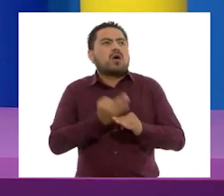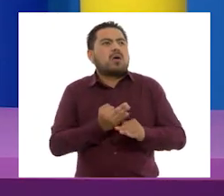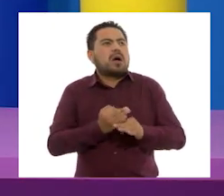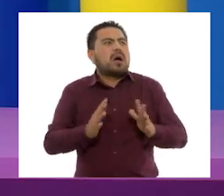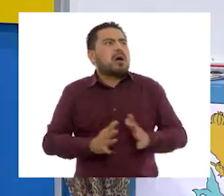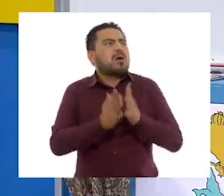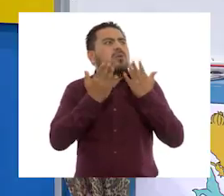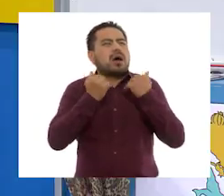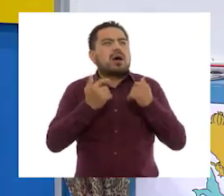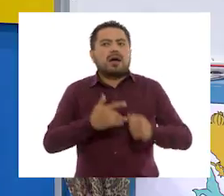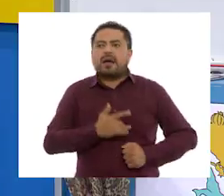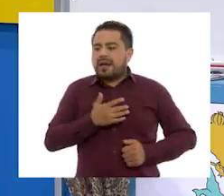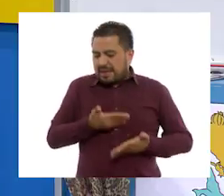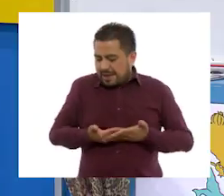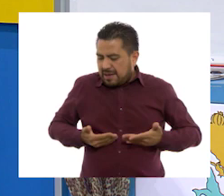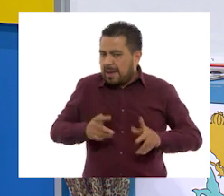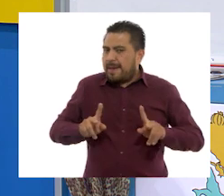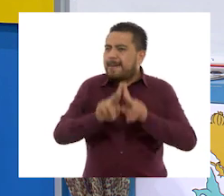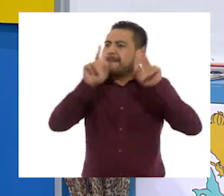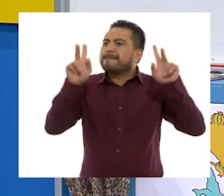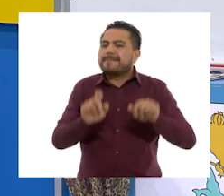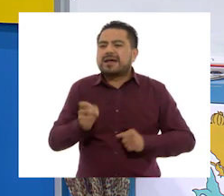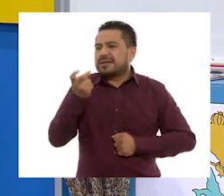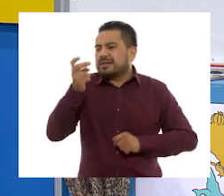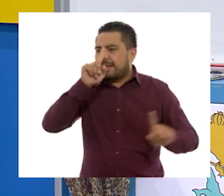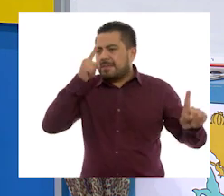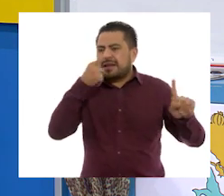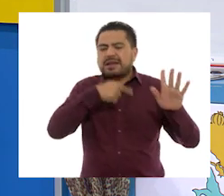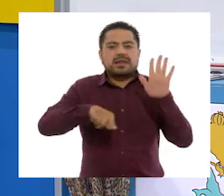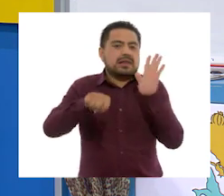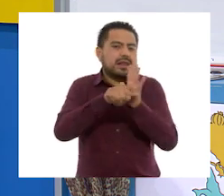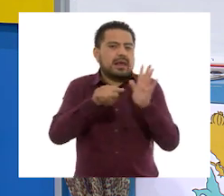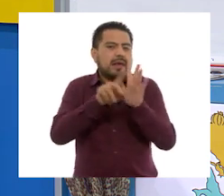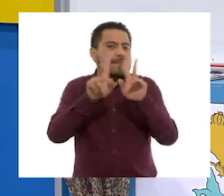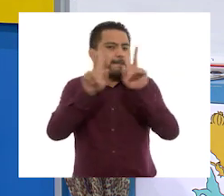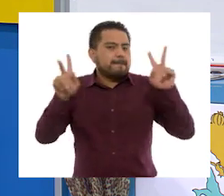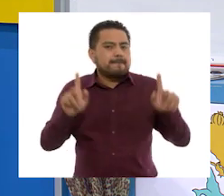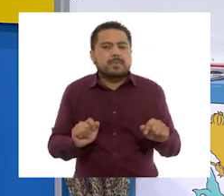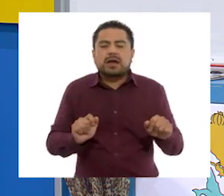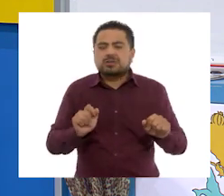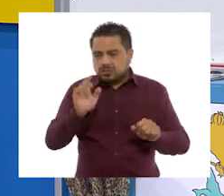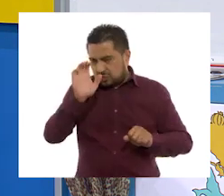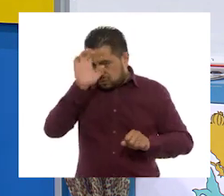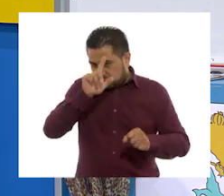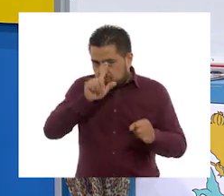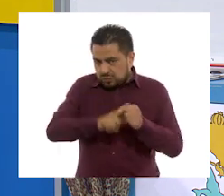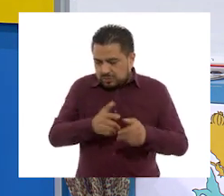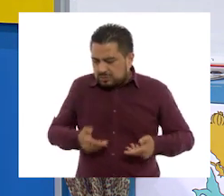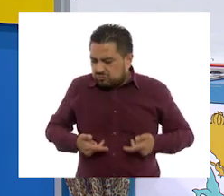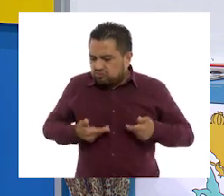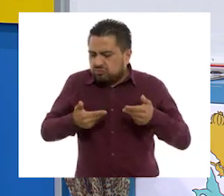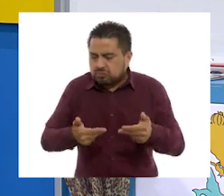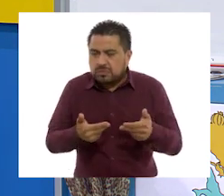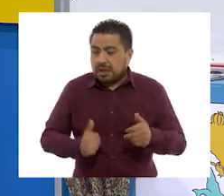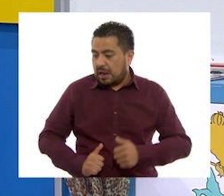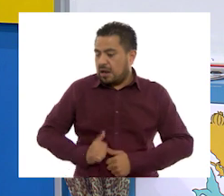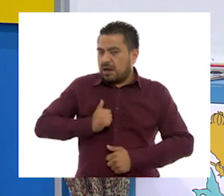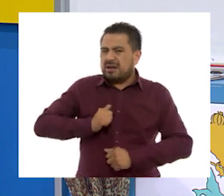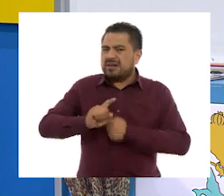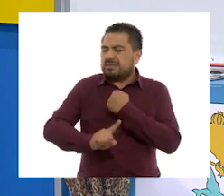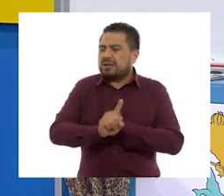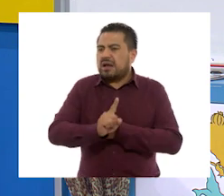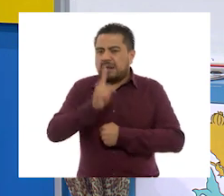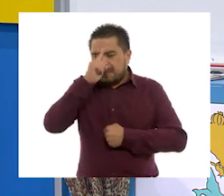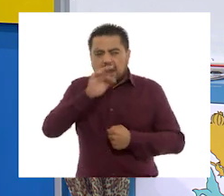paz. No, exactamente, Raulito. Esa es una visión negativa de la paz. Construir una cultura de paz en la que aprovechamos los conflictos